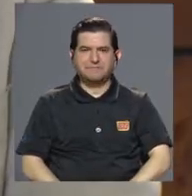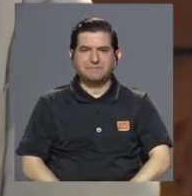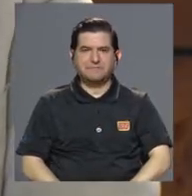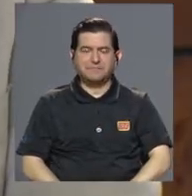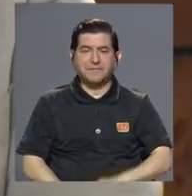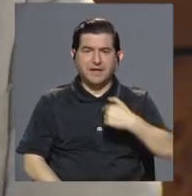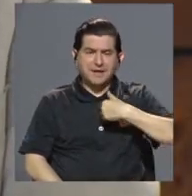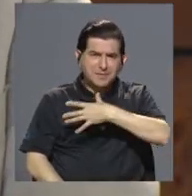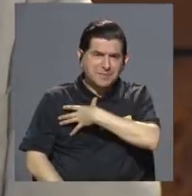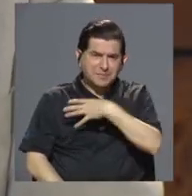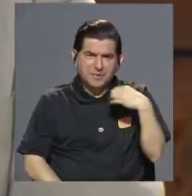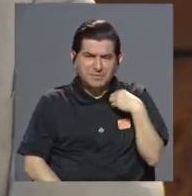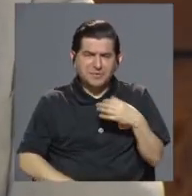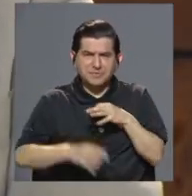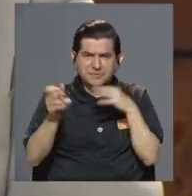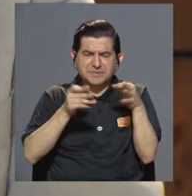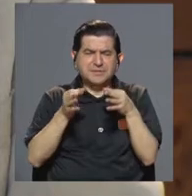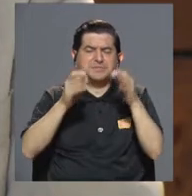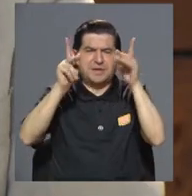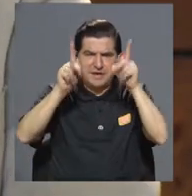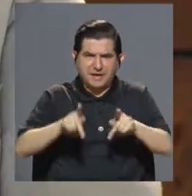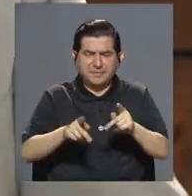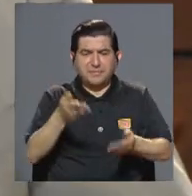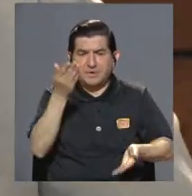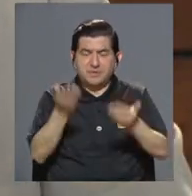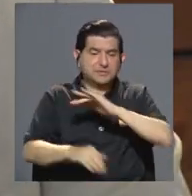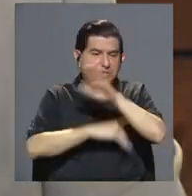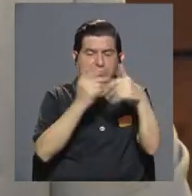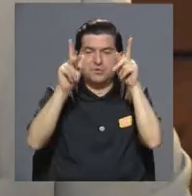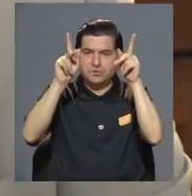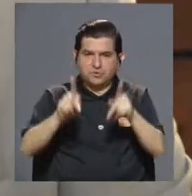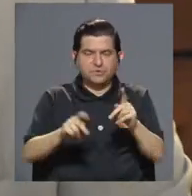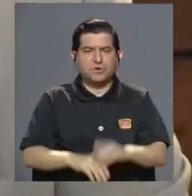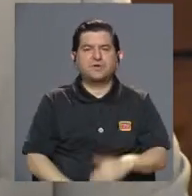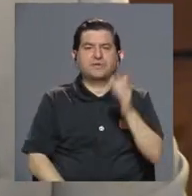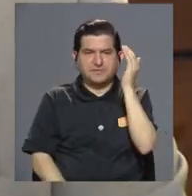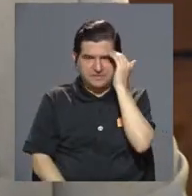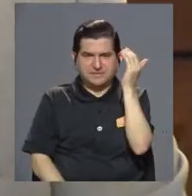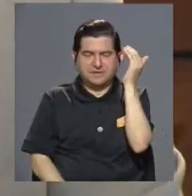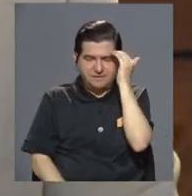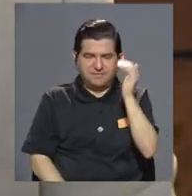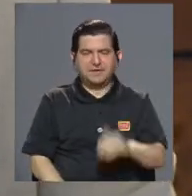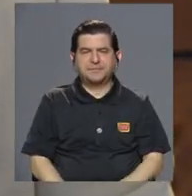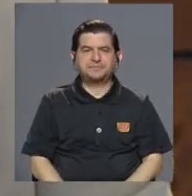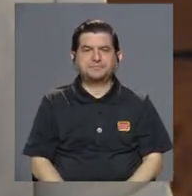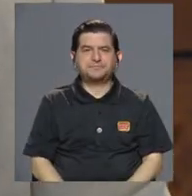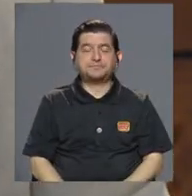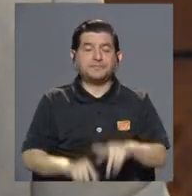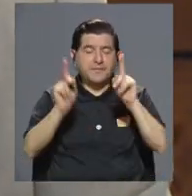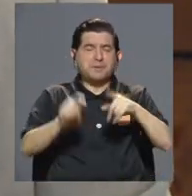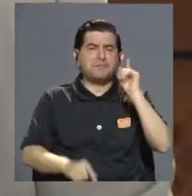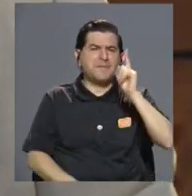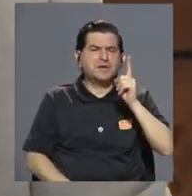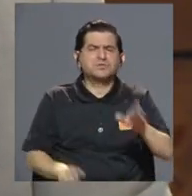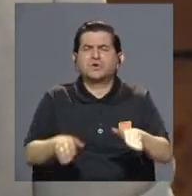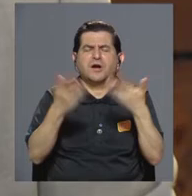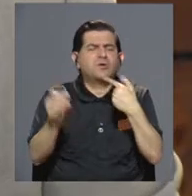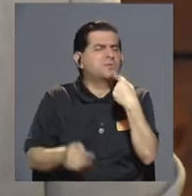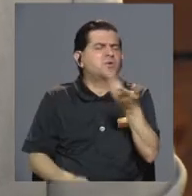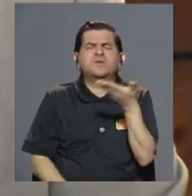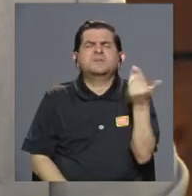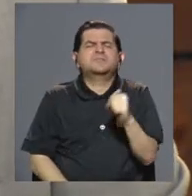Me gustaría que le explique a las personas, porque tal vez no todas las personas sabían, ¿cómo es que a alguien lo amenazan? ¿Qué le